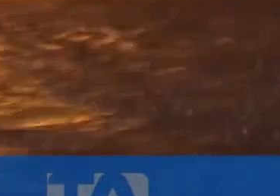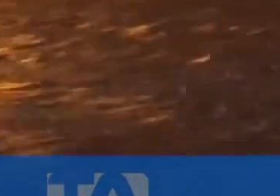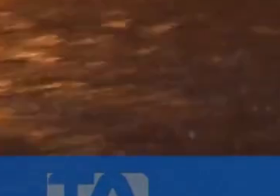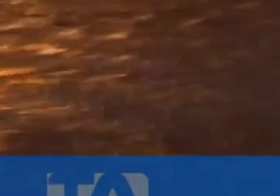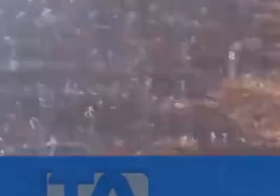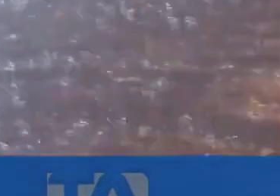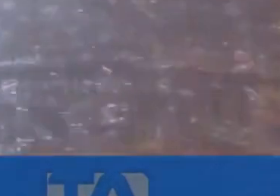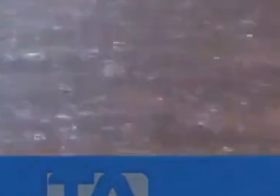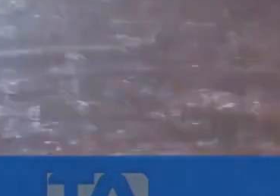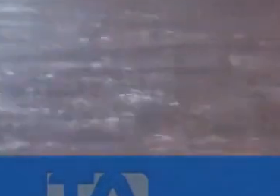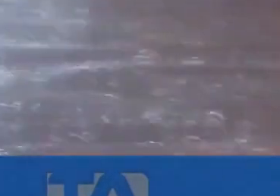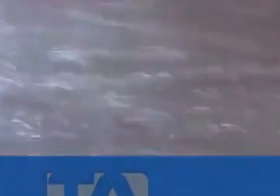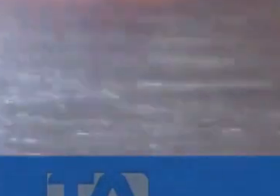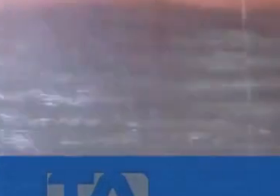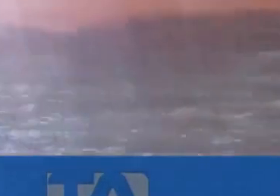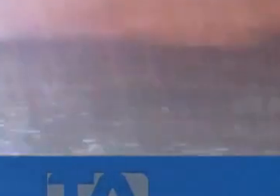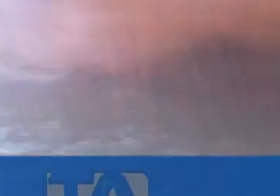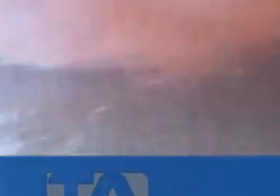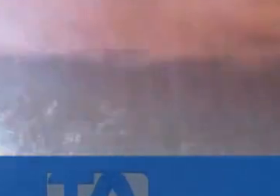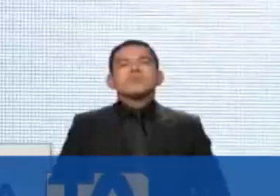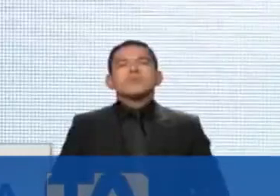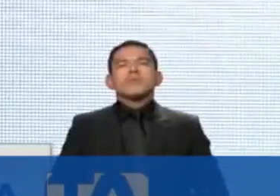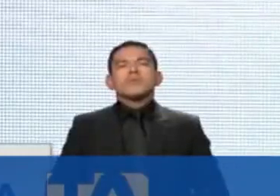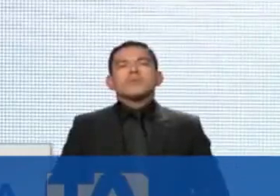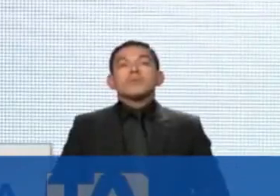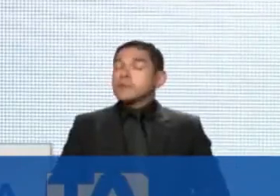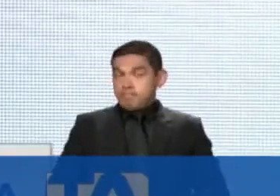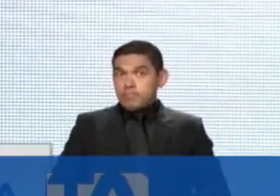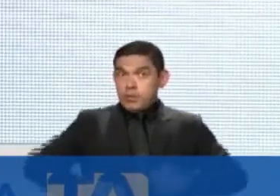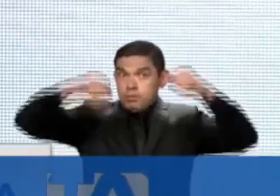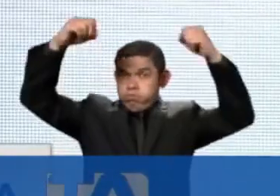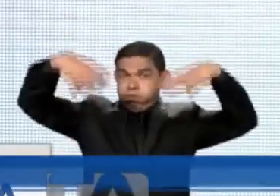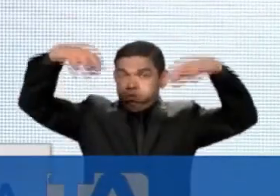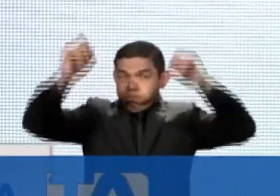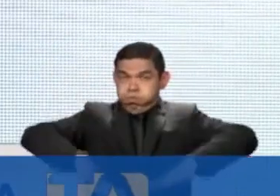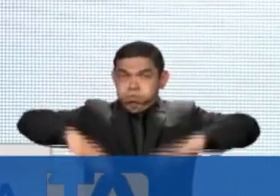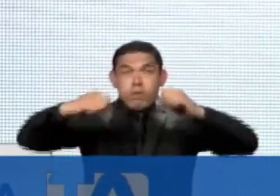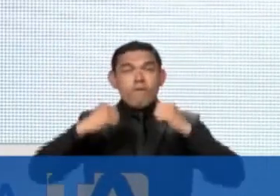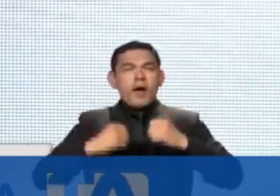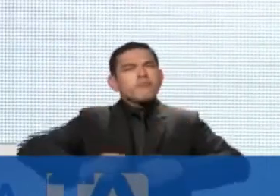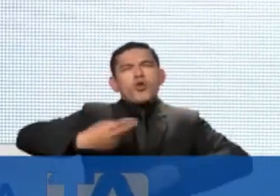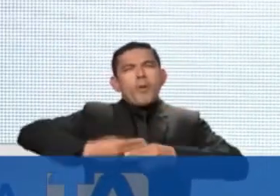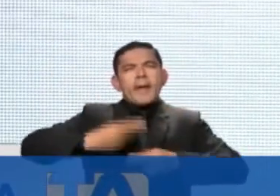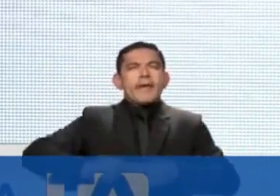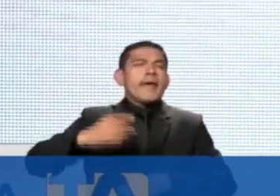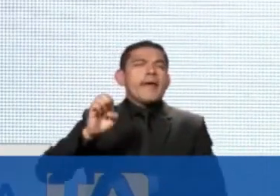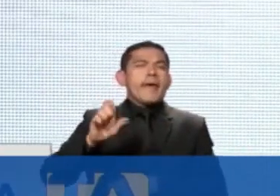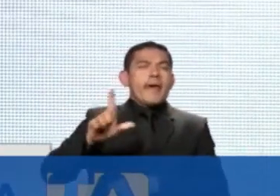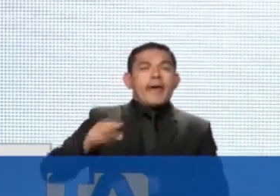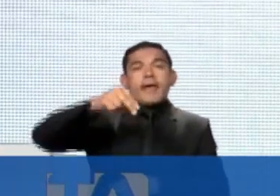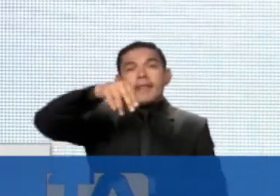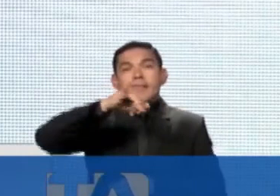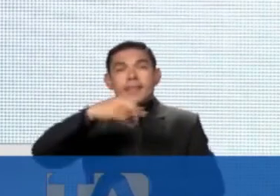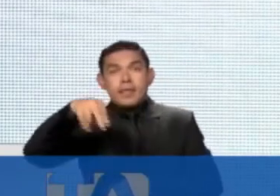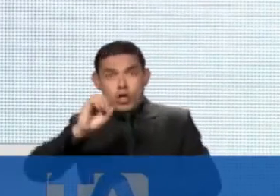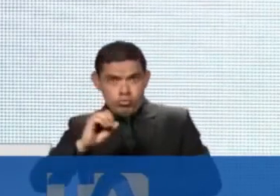eje económico específicamente hablaron del fenómeno del niño el fenómeno del niño nos va a afectar a todos a todos los ciudadanos a